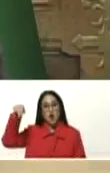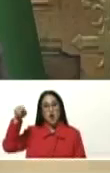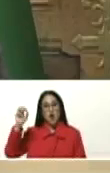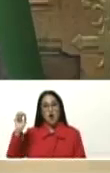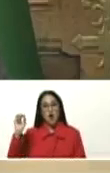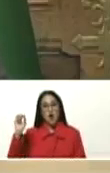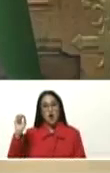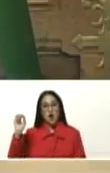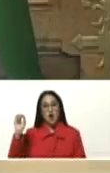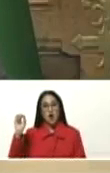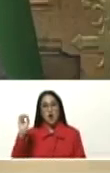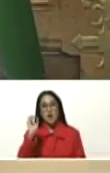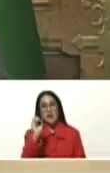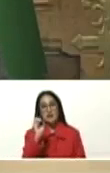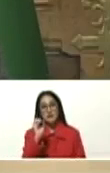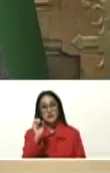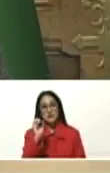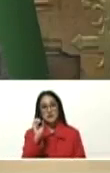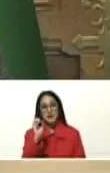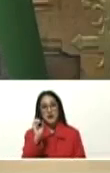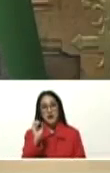nororiental de Sudamérica.